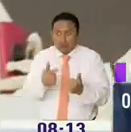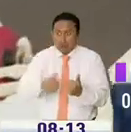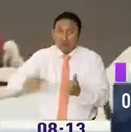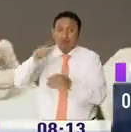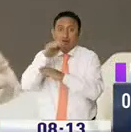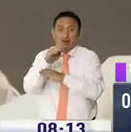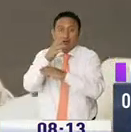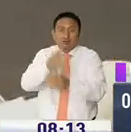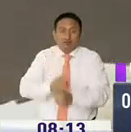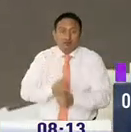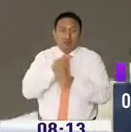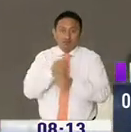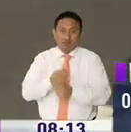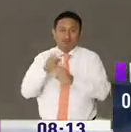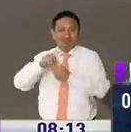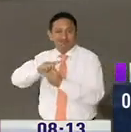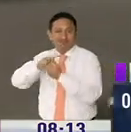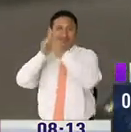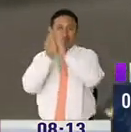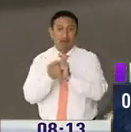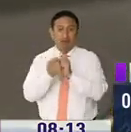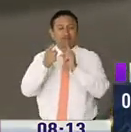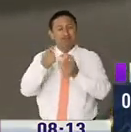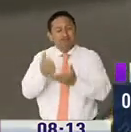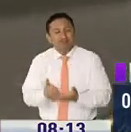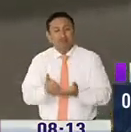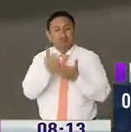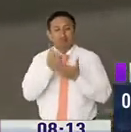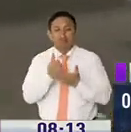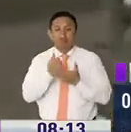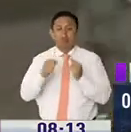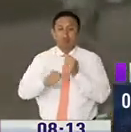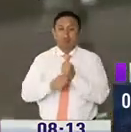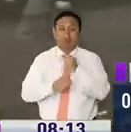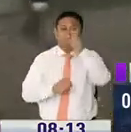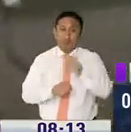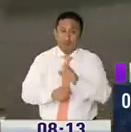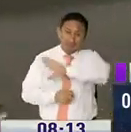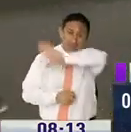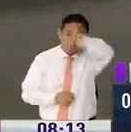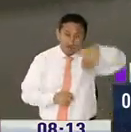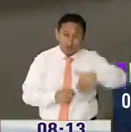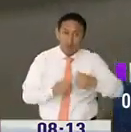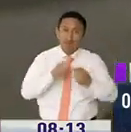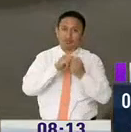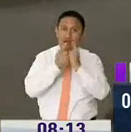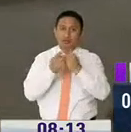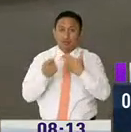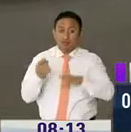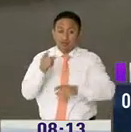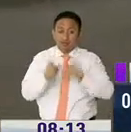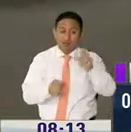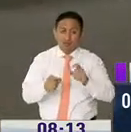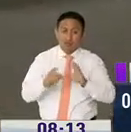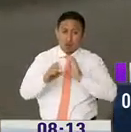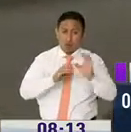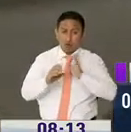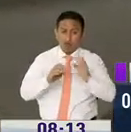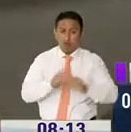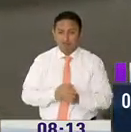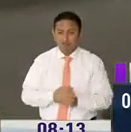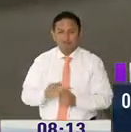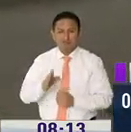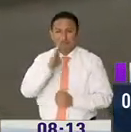San Roque y lo vamos a cambiar. Queremos que nos apoyen ahí todas las personas porque los vamos a reubicar. Hemos tenido conversaciones con las personas. Siempre